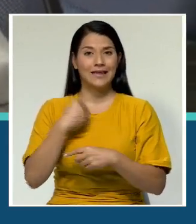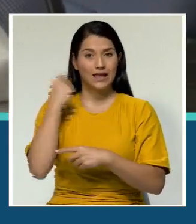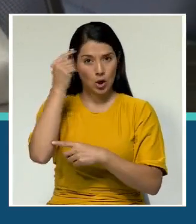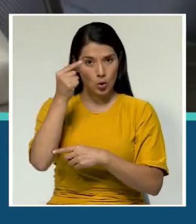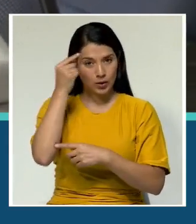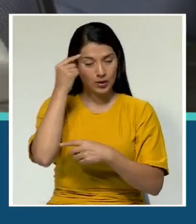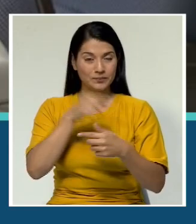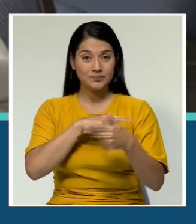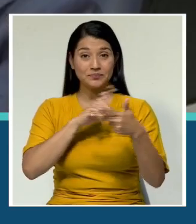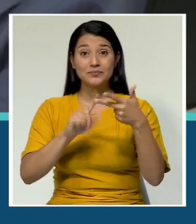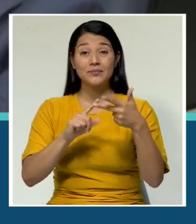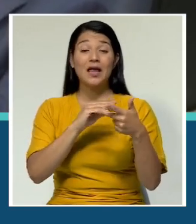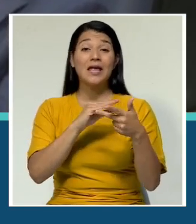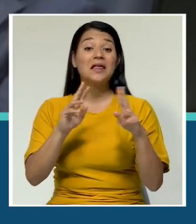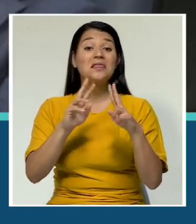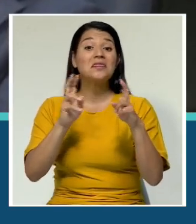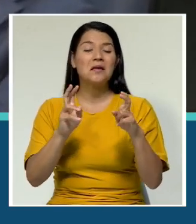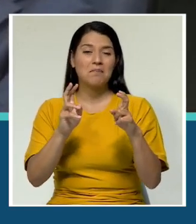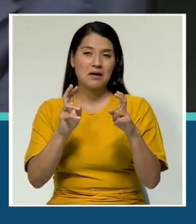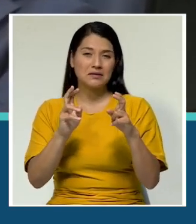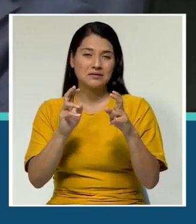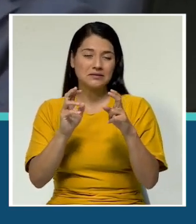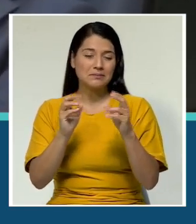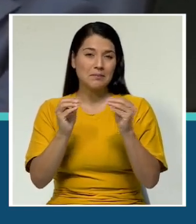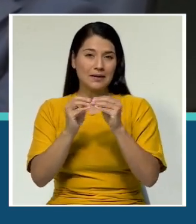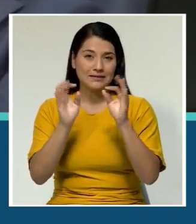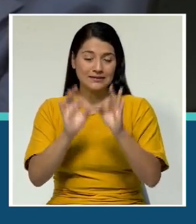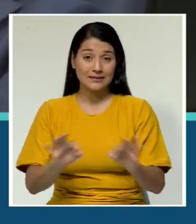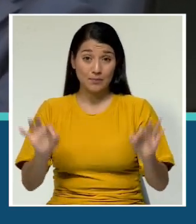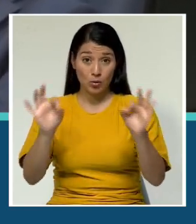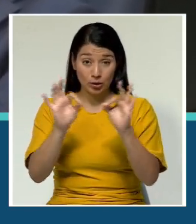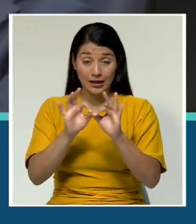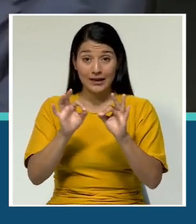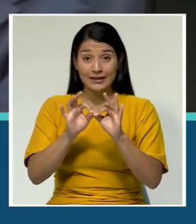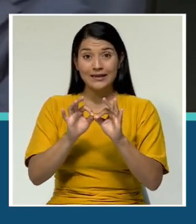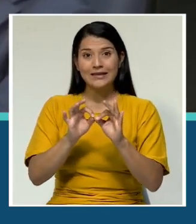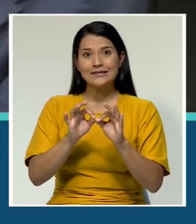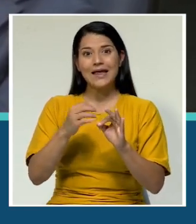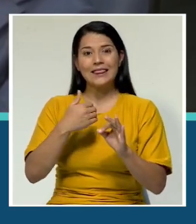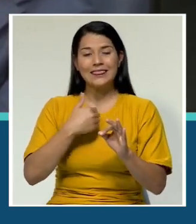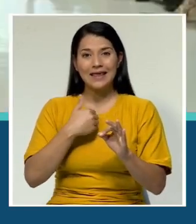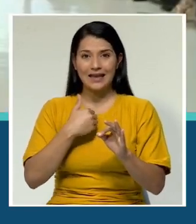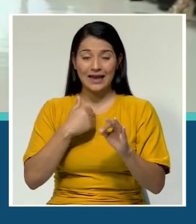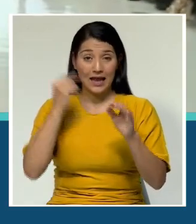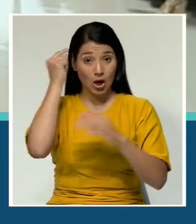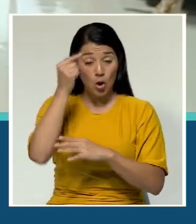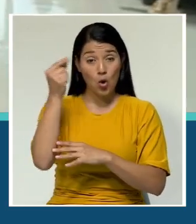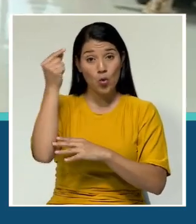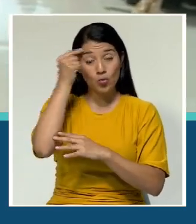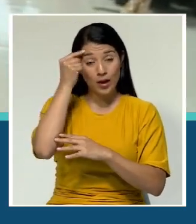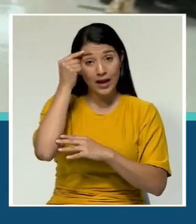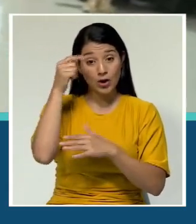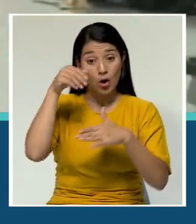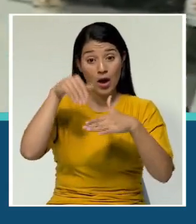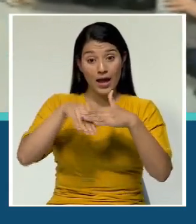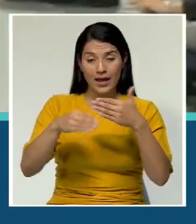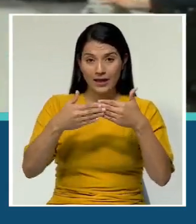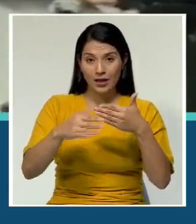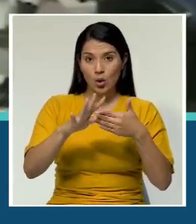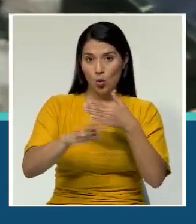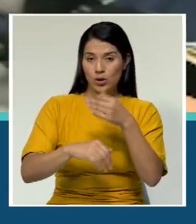4 años, sobre la línea, el objetivo principal del gobierno y también los elementos claves que se van a tener cada